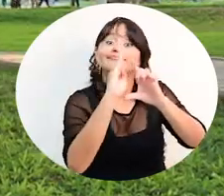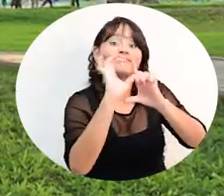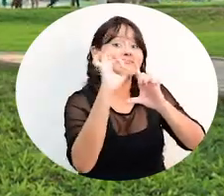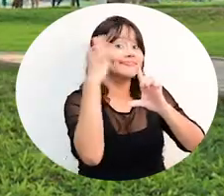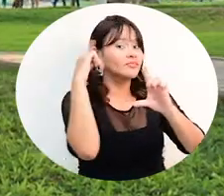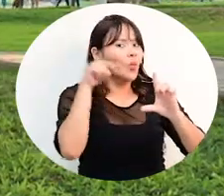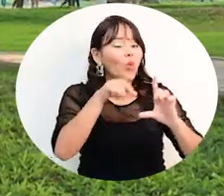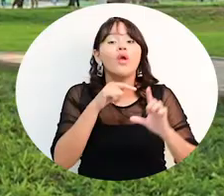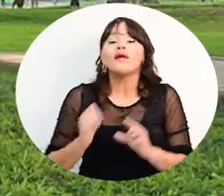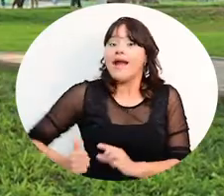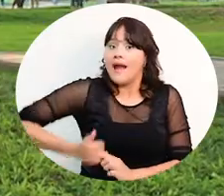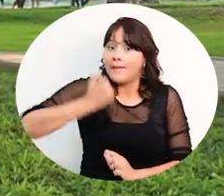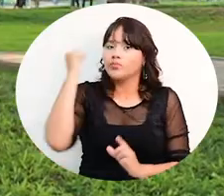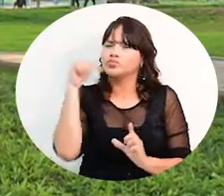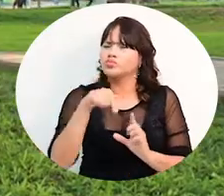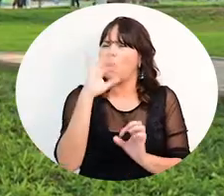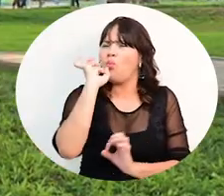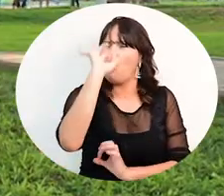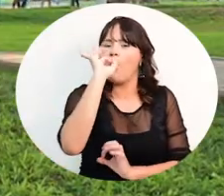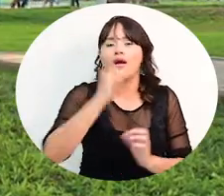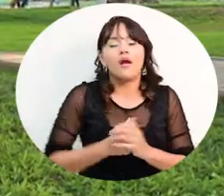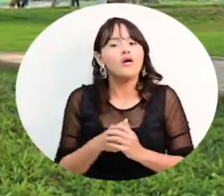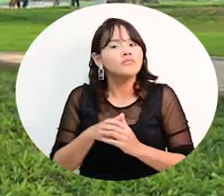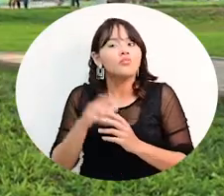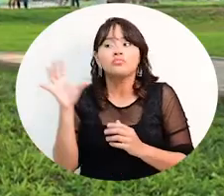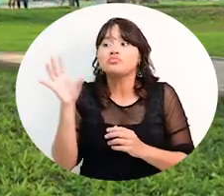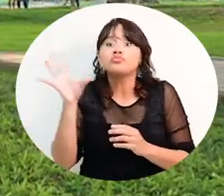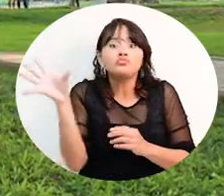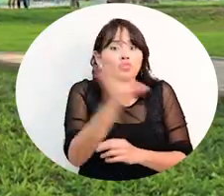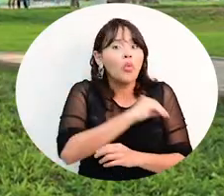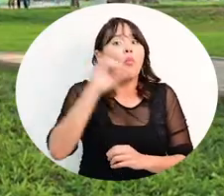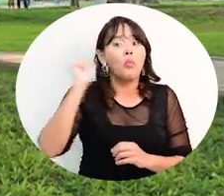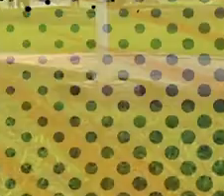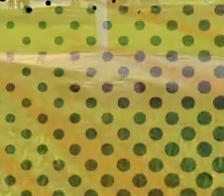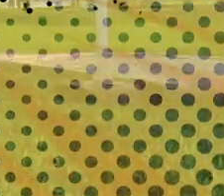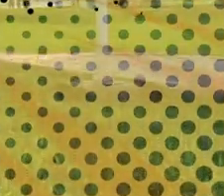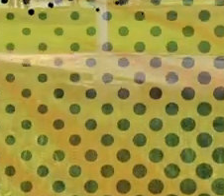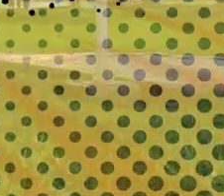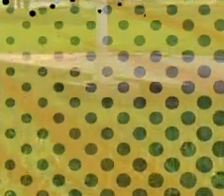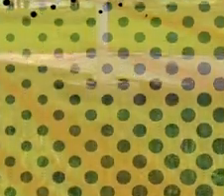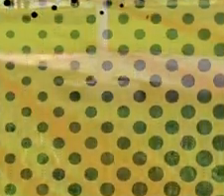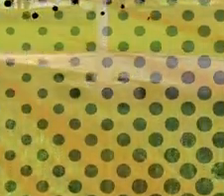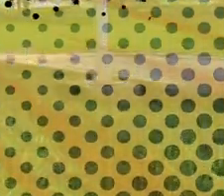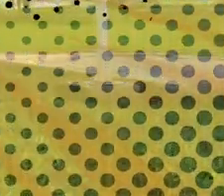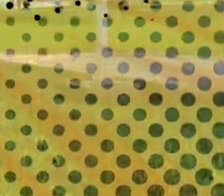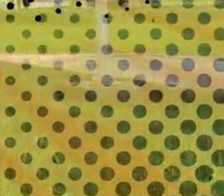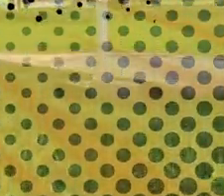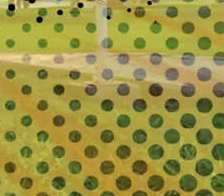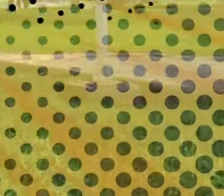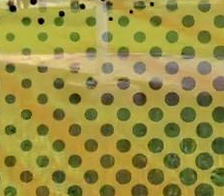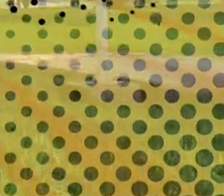una herramienta muy chévere, muy importante y está al alcance de todos.